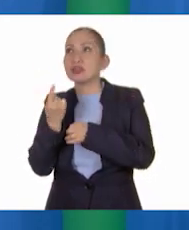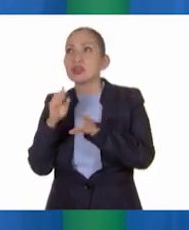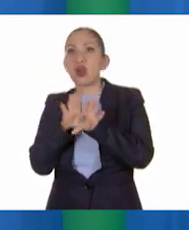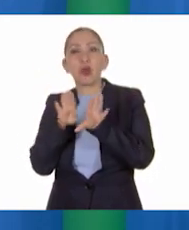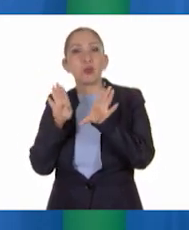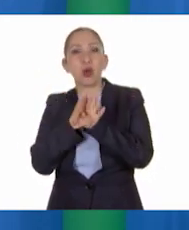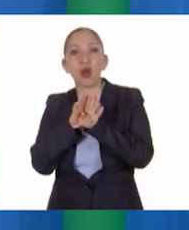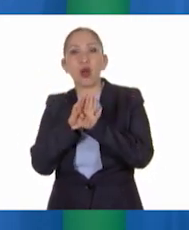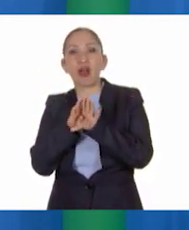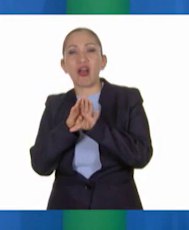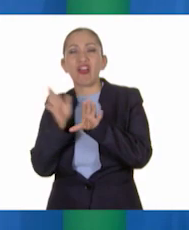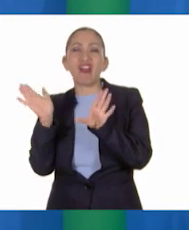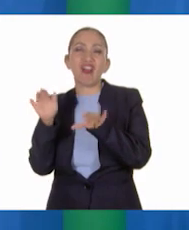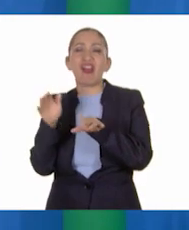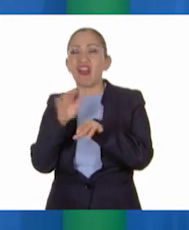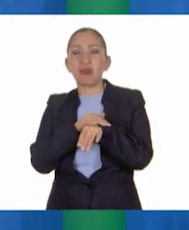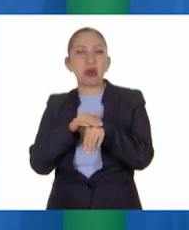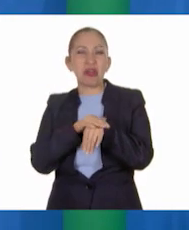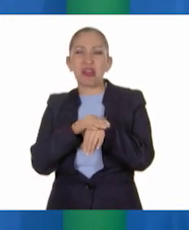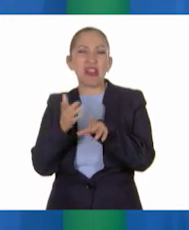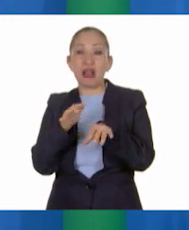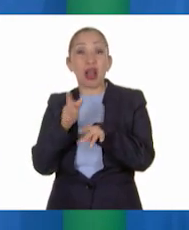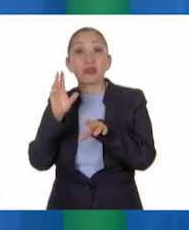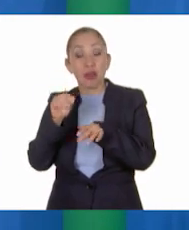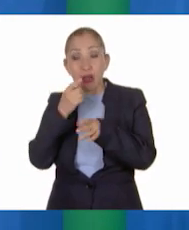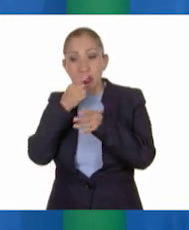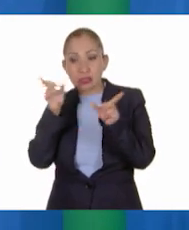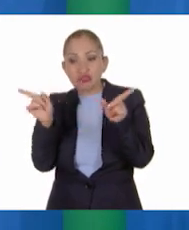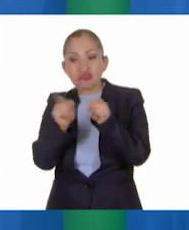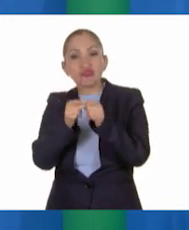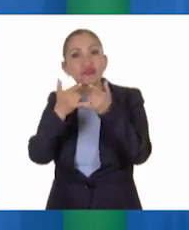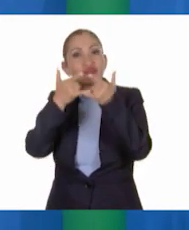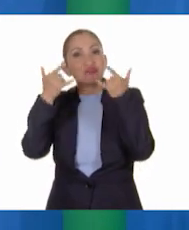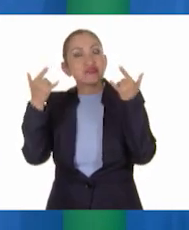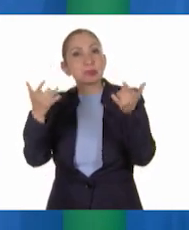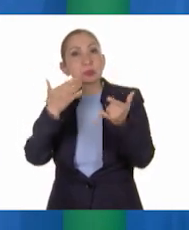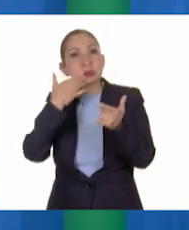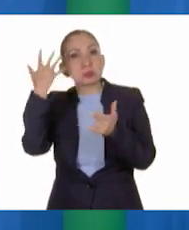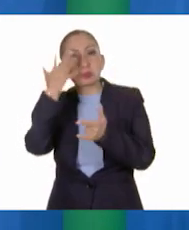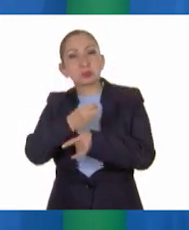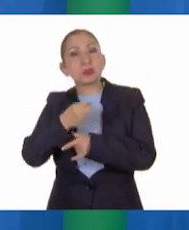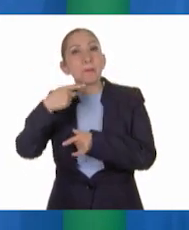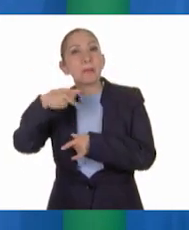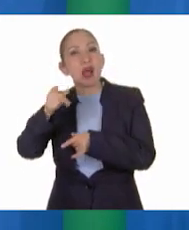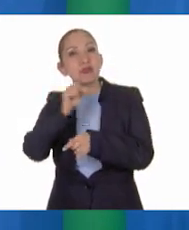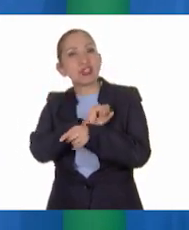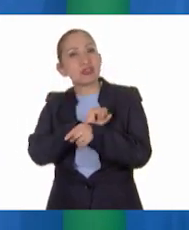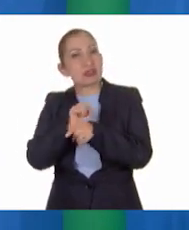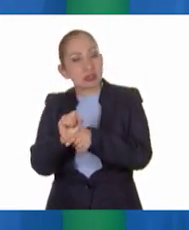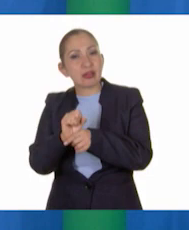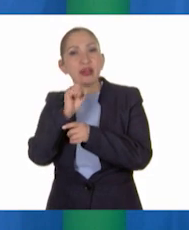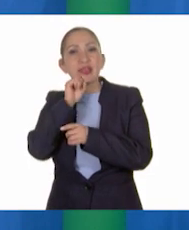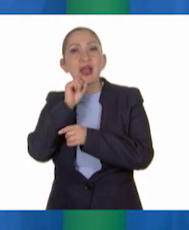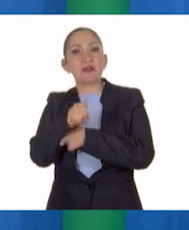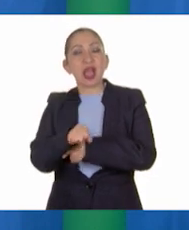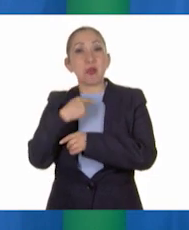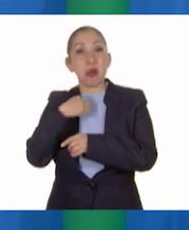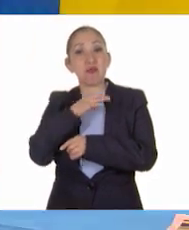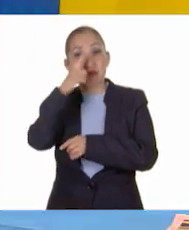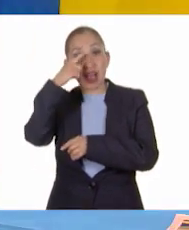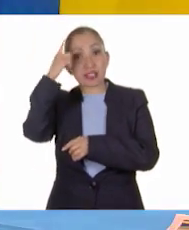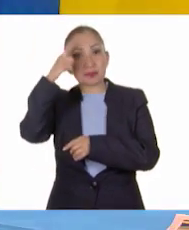pues, una superficialidad. En muy pocas líneas nos contó una historia muy atractiva, pero de una forma muy sencilla y sobre todo